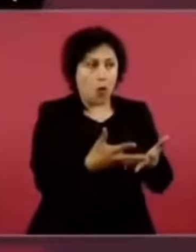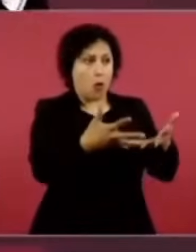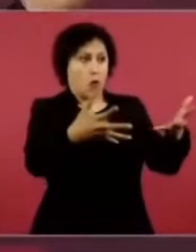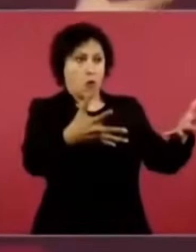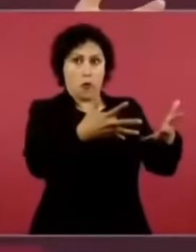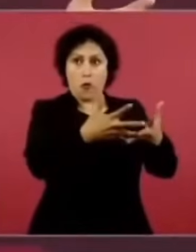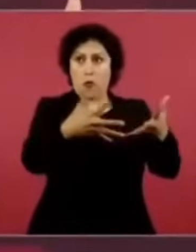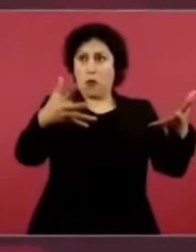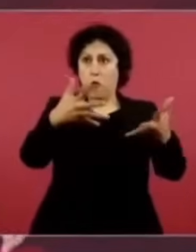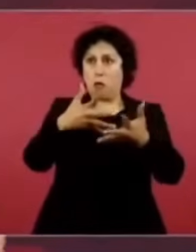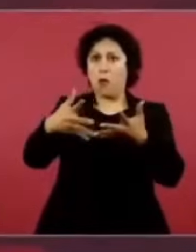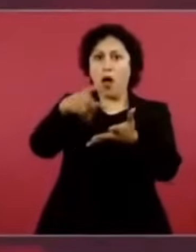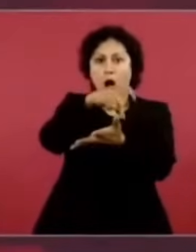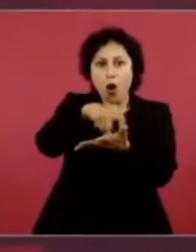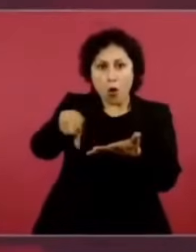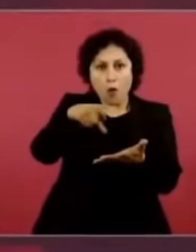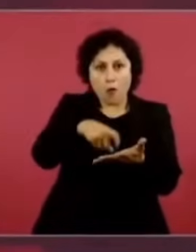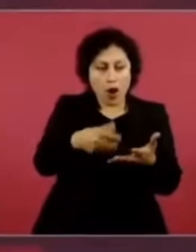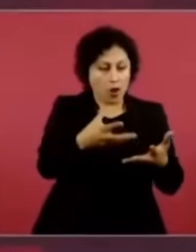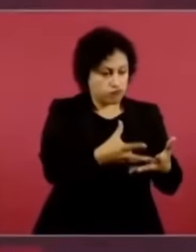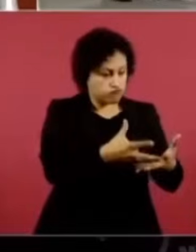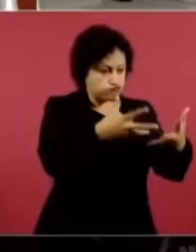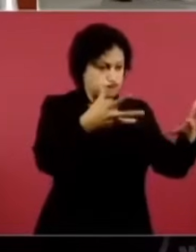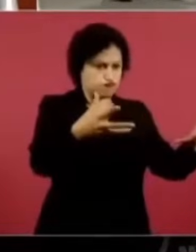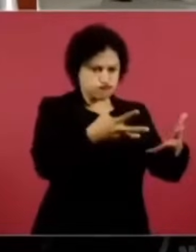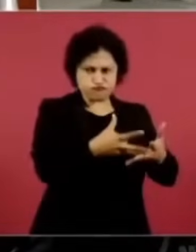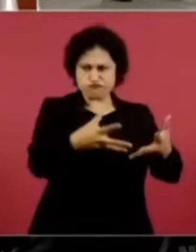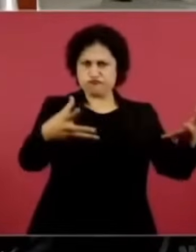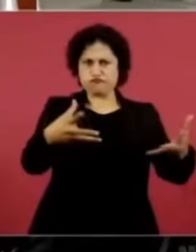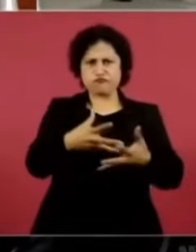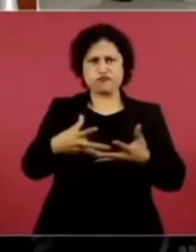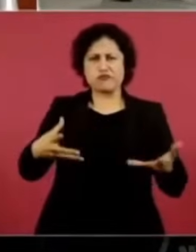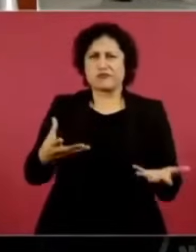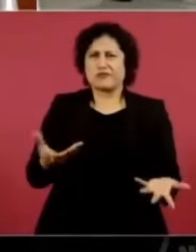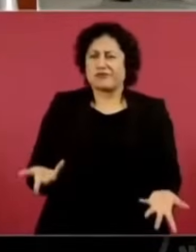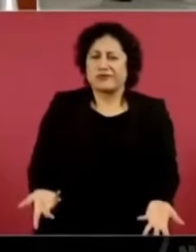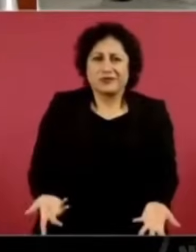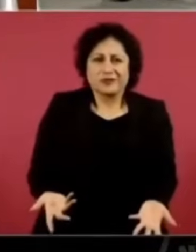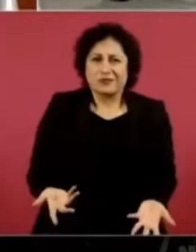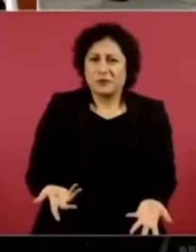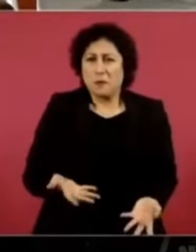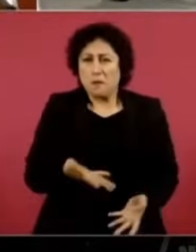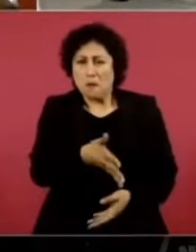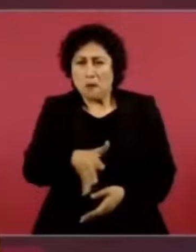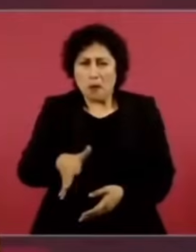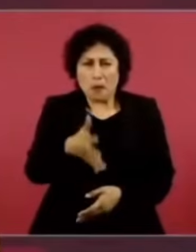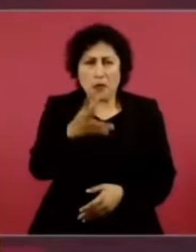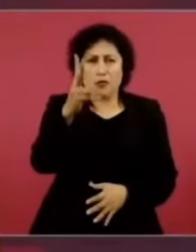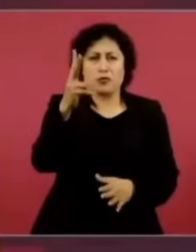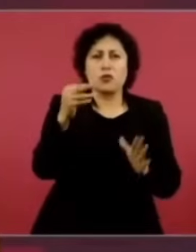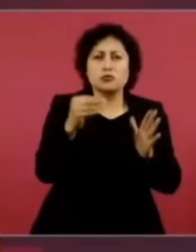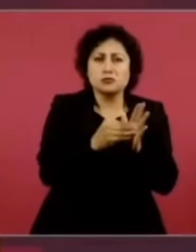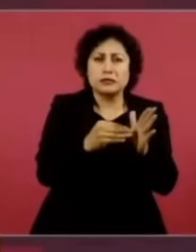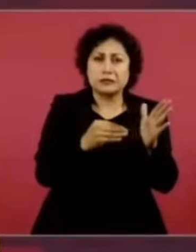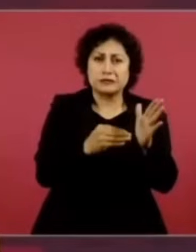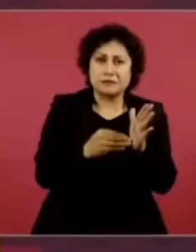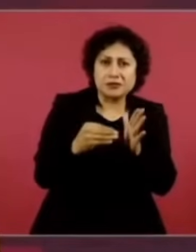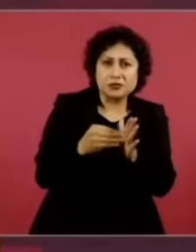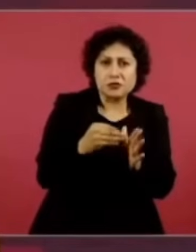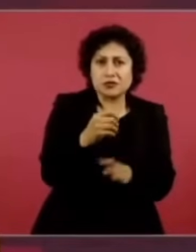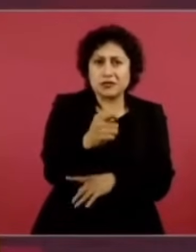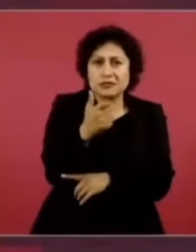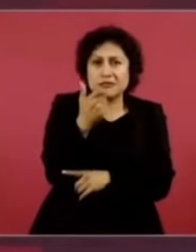almacenes que se compraron, como, no sé, alrededor de 2,000 millones de pesos.